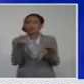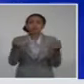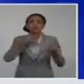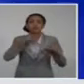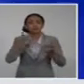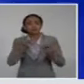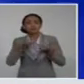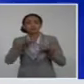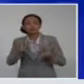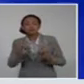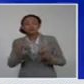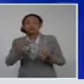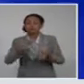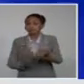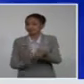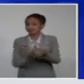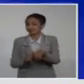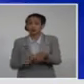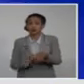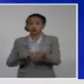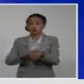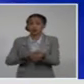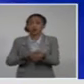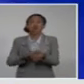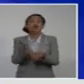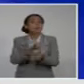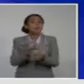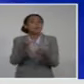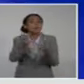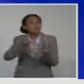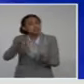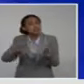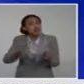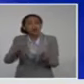elevado, un número de casos confirmados también elevado.